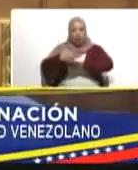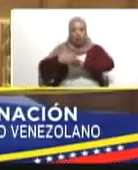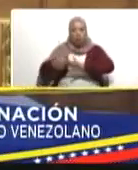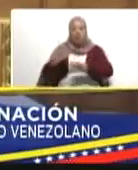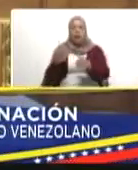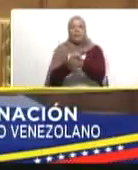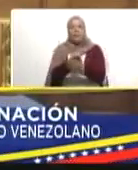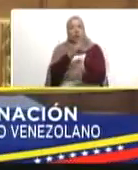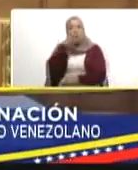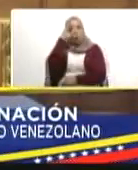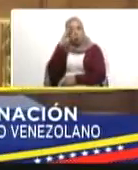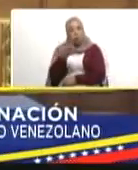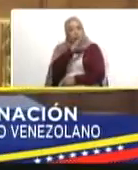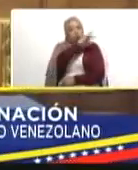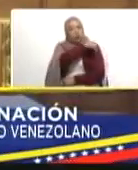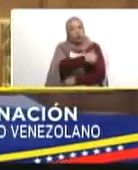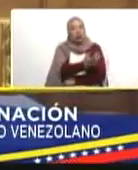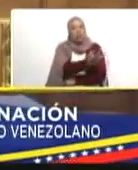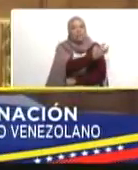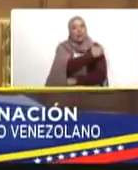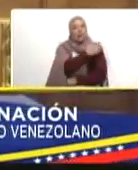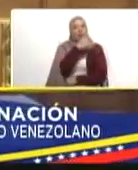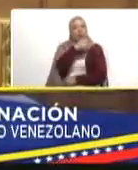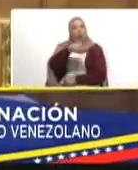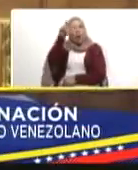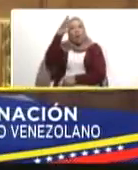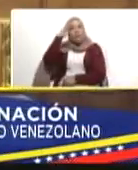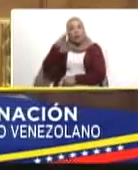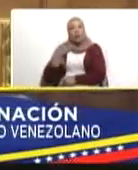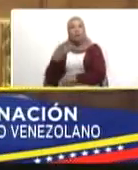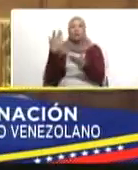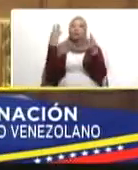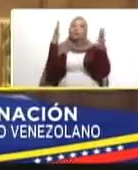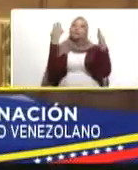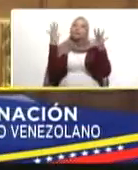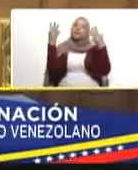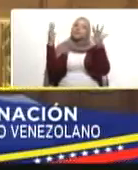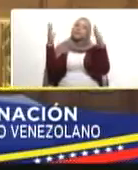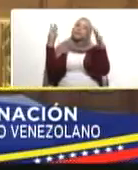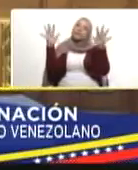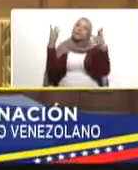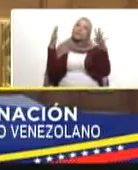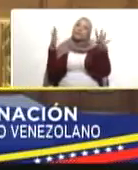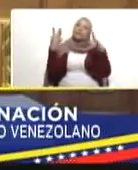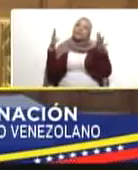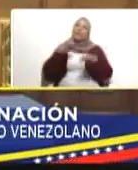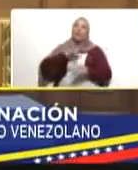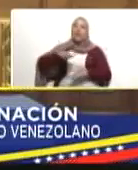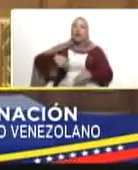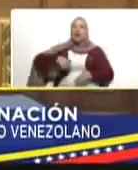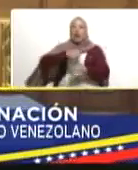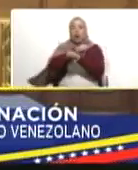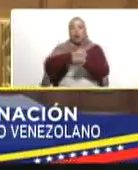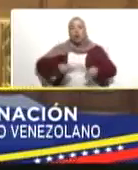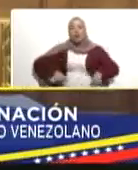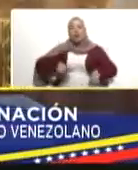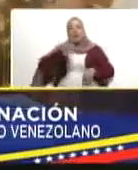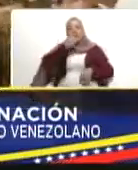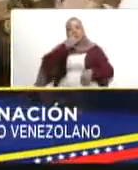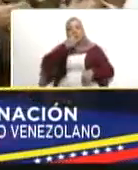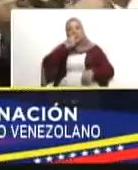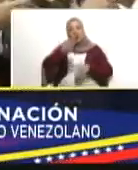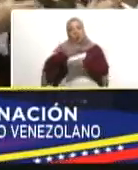padrino ni a los oficiales Patriotas y a nuestra Fuerza Armada no le perdona su